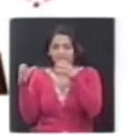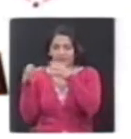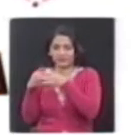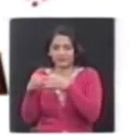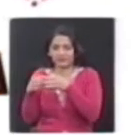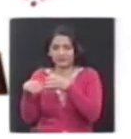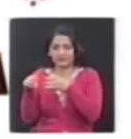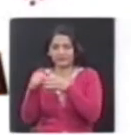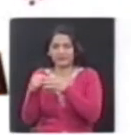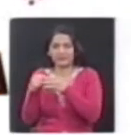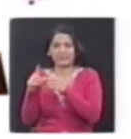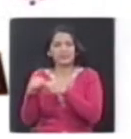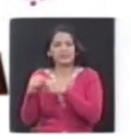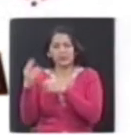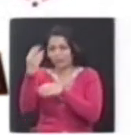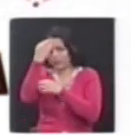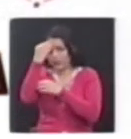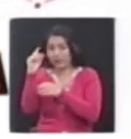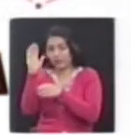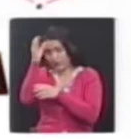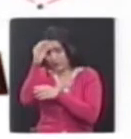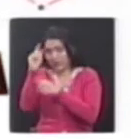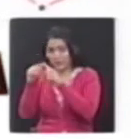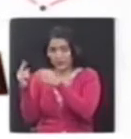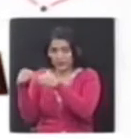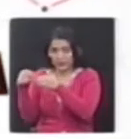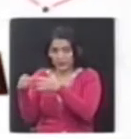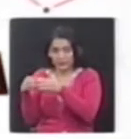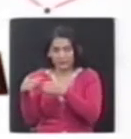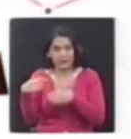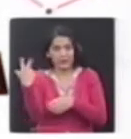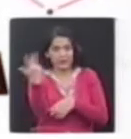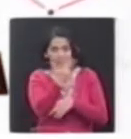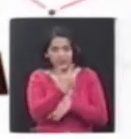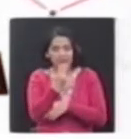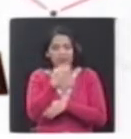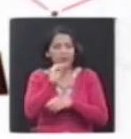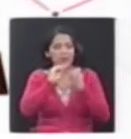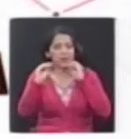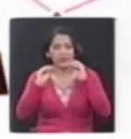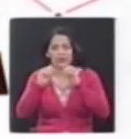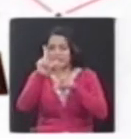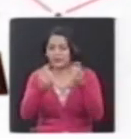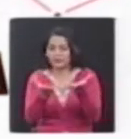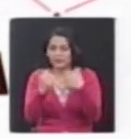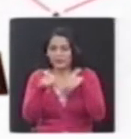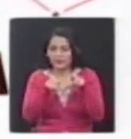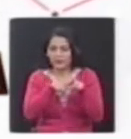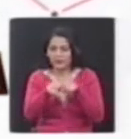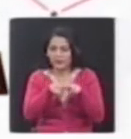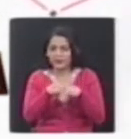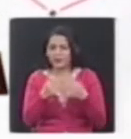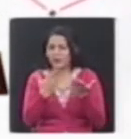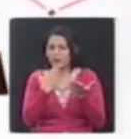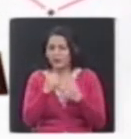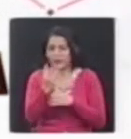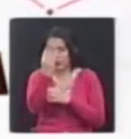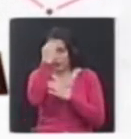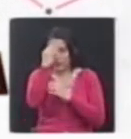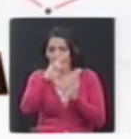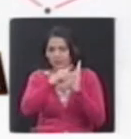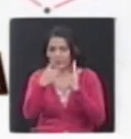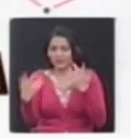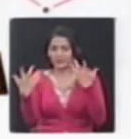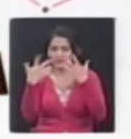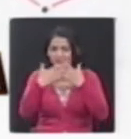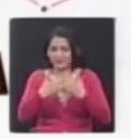Educación Católica, CONFEDEC, convocan al Concurso Nacional de Buenas Prácticas de Educación Disruptiva con Tecnologías de Información y